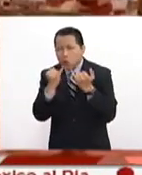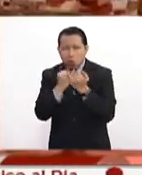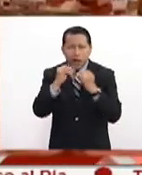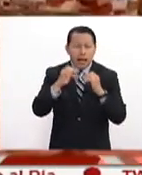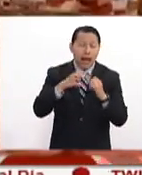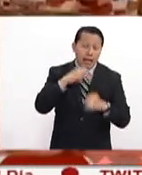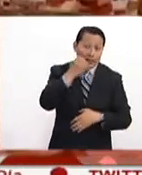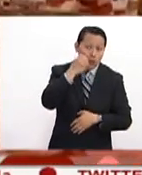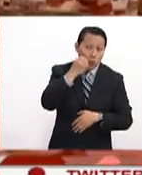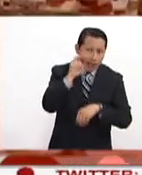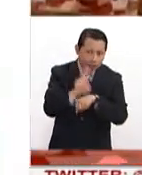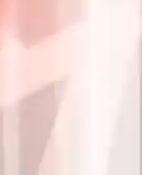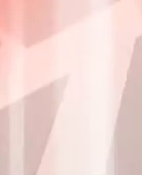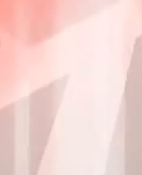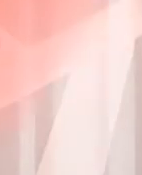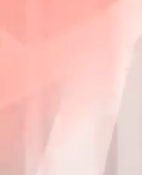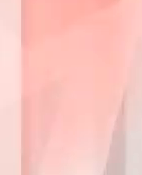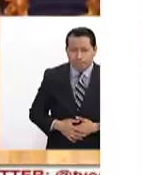infraestructura educativa.